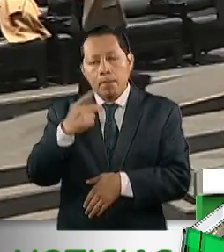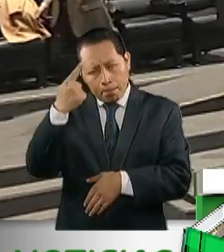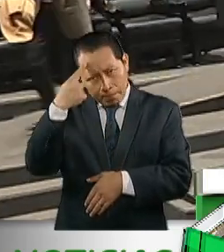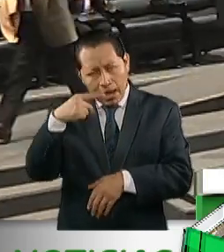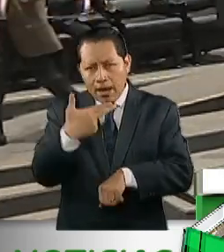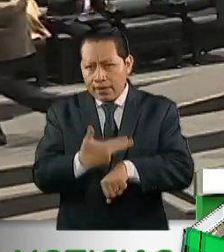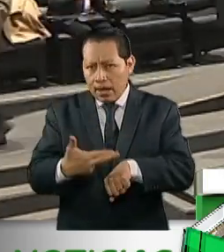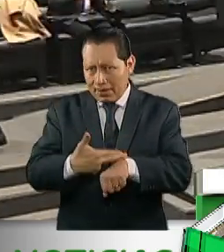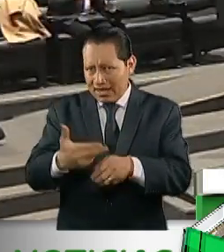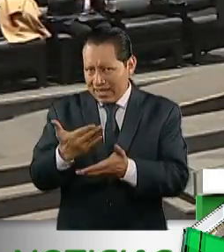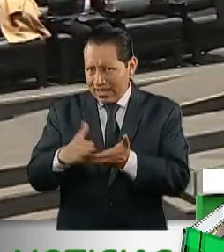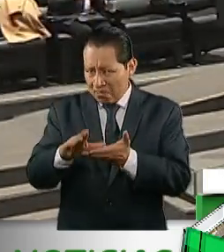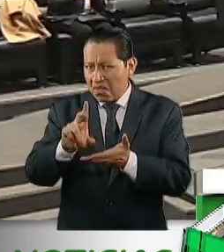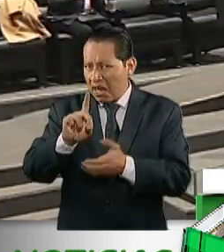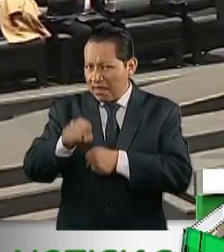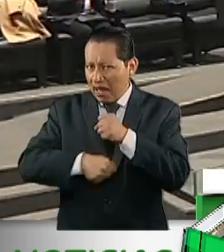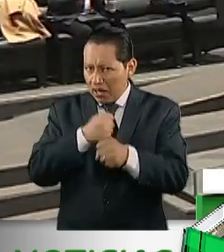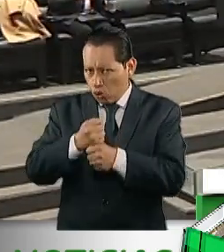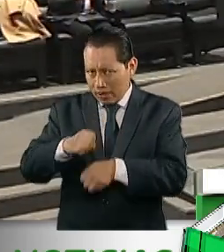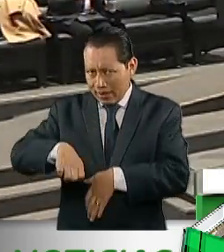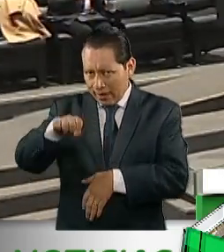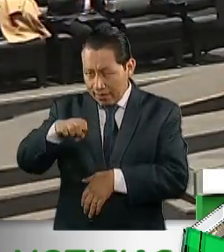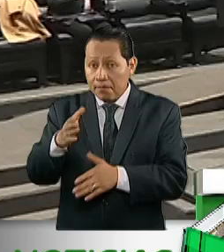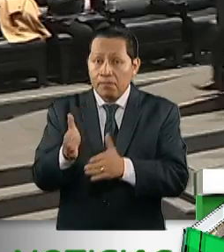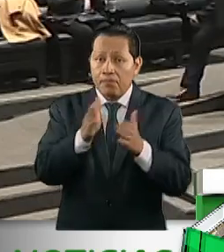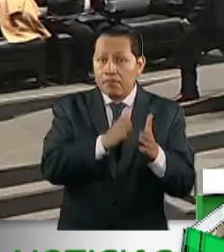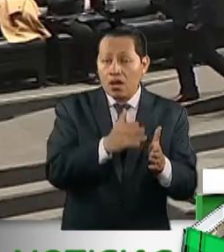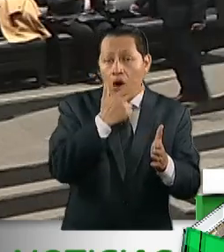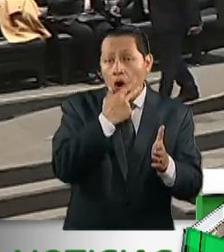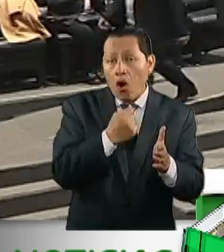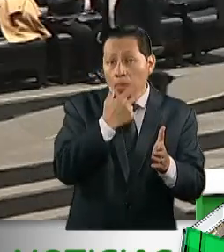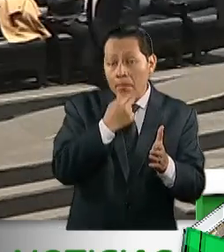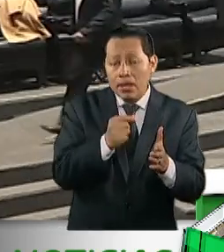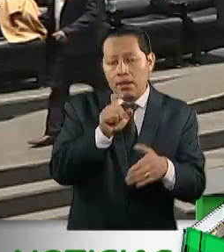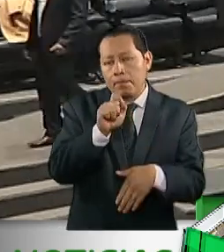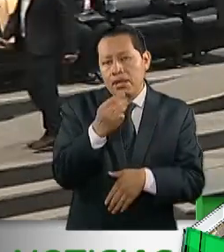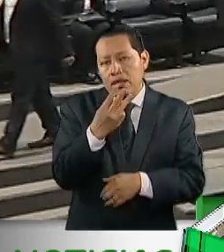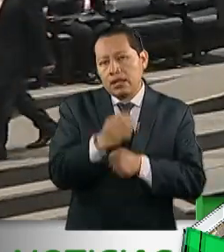crédito es de 30 años, mientras que la de los hombres es de 23 años.